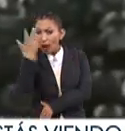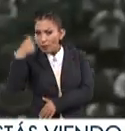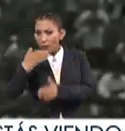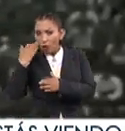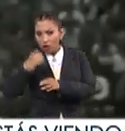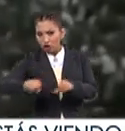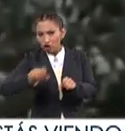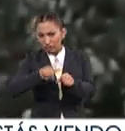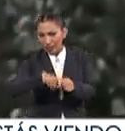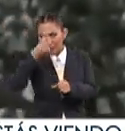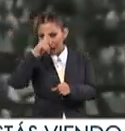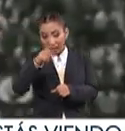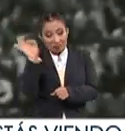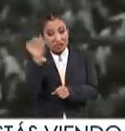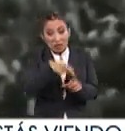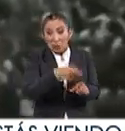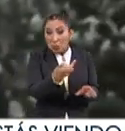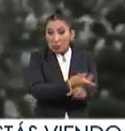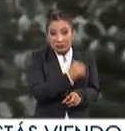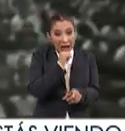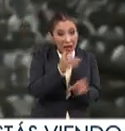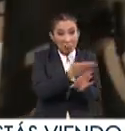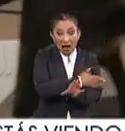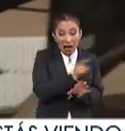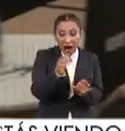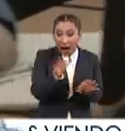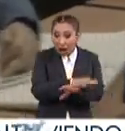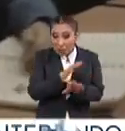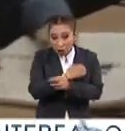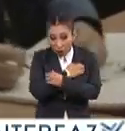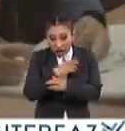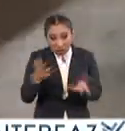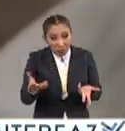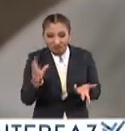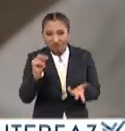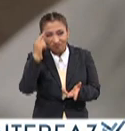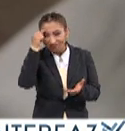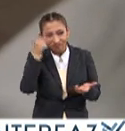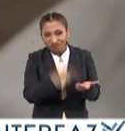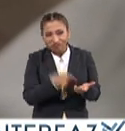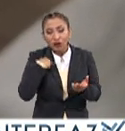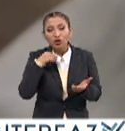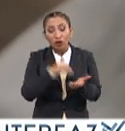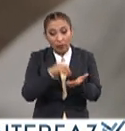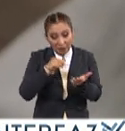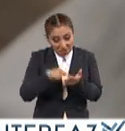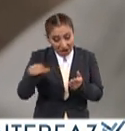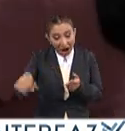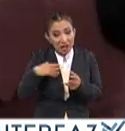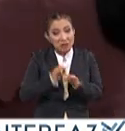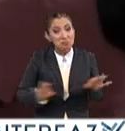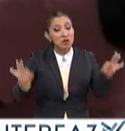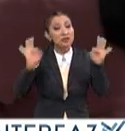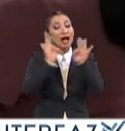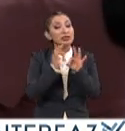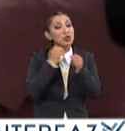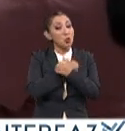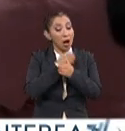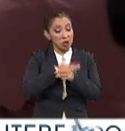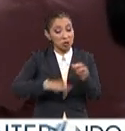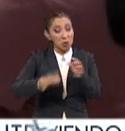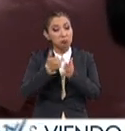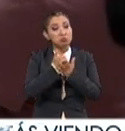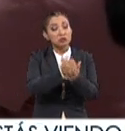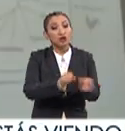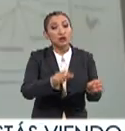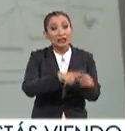mexicana. Sin este movimiento no se hubieran dado los cambios educativos que hasta la fecha siguen siendo un punto importante en nuestra